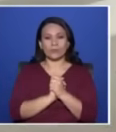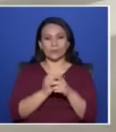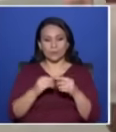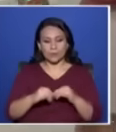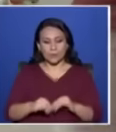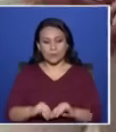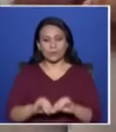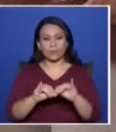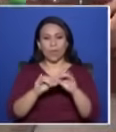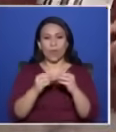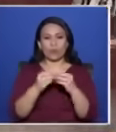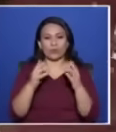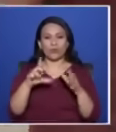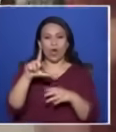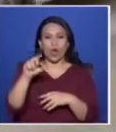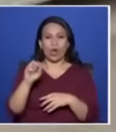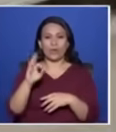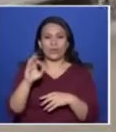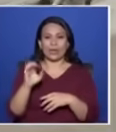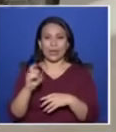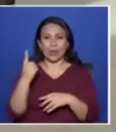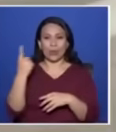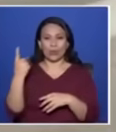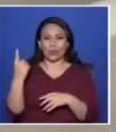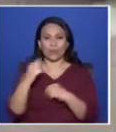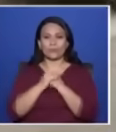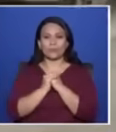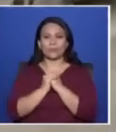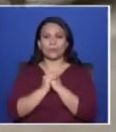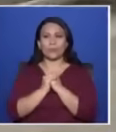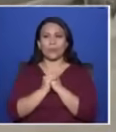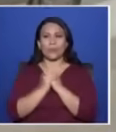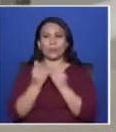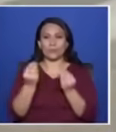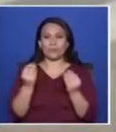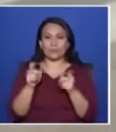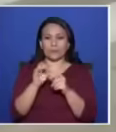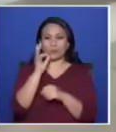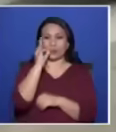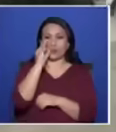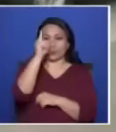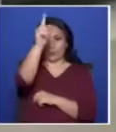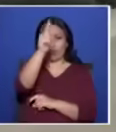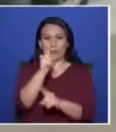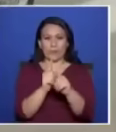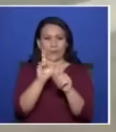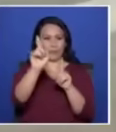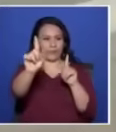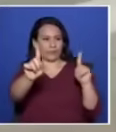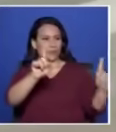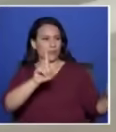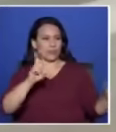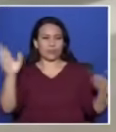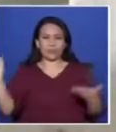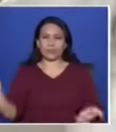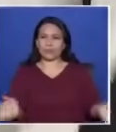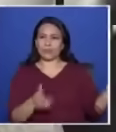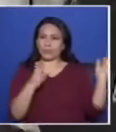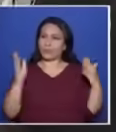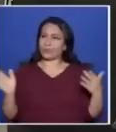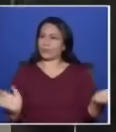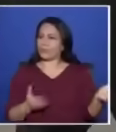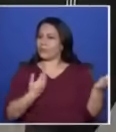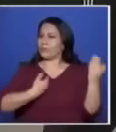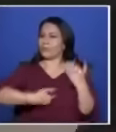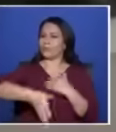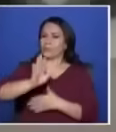Continuamos acá en Mucholote 1, comentándoles, ya ha llegado mayor personal de la ATM para tratar de darle fluidez a